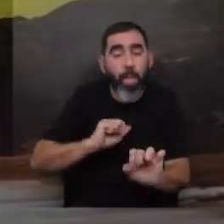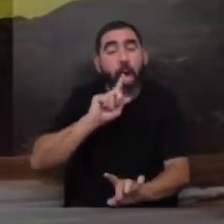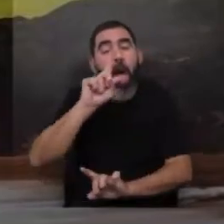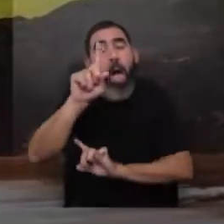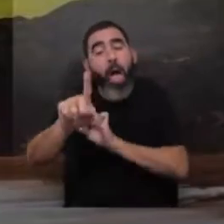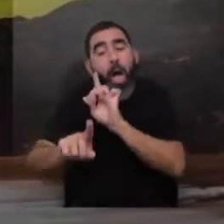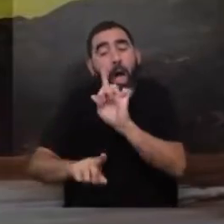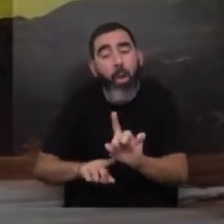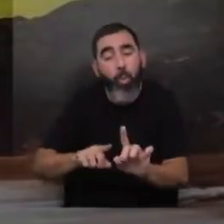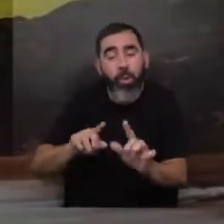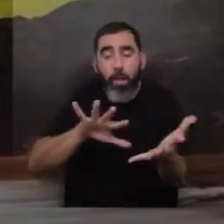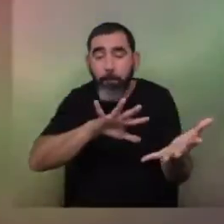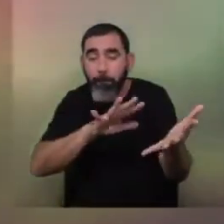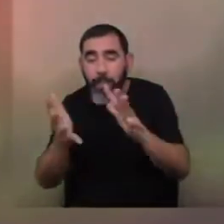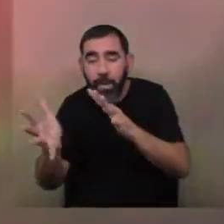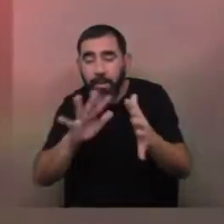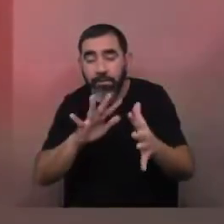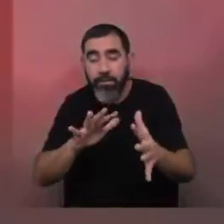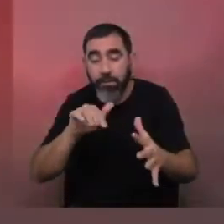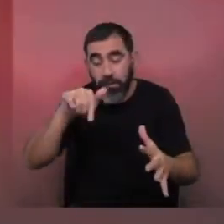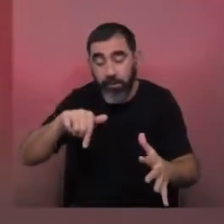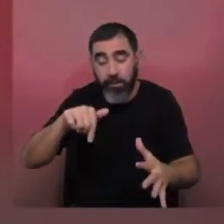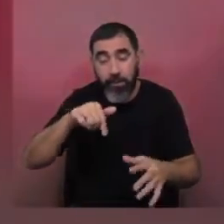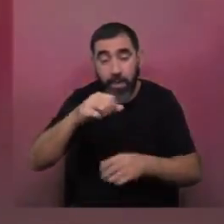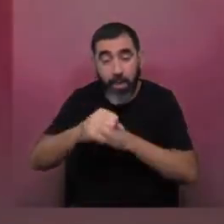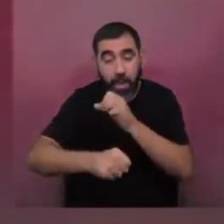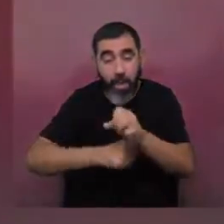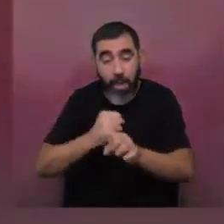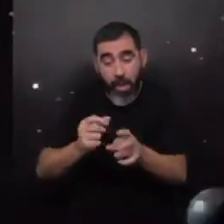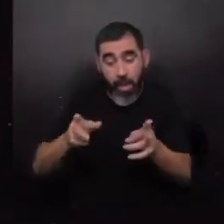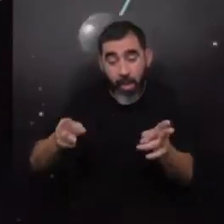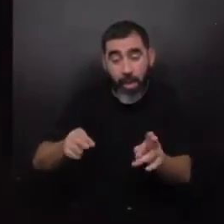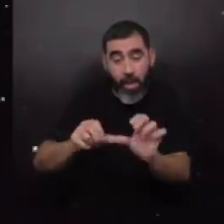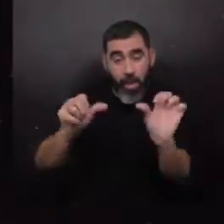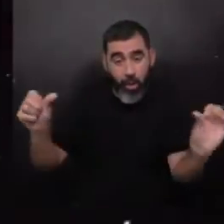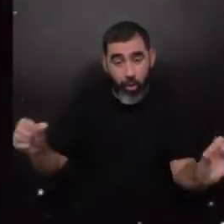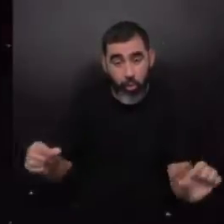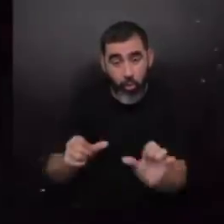de características similares durante este pico de la actividad solar.